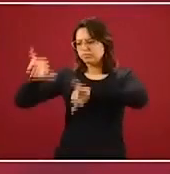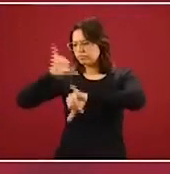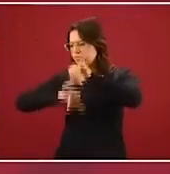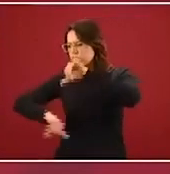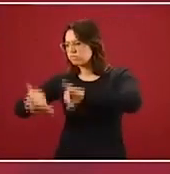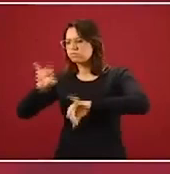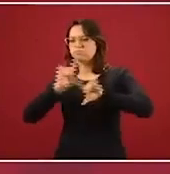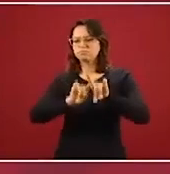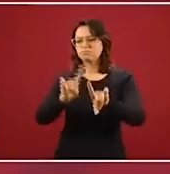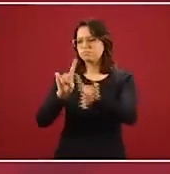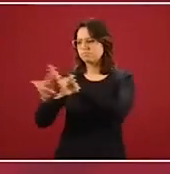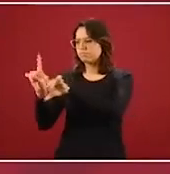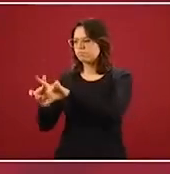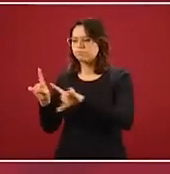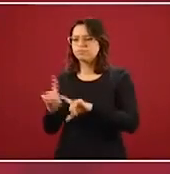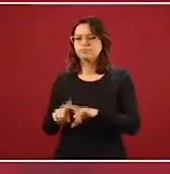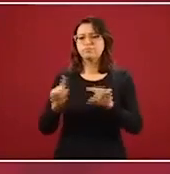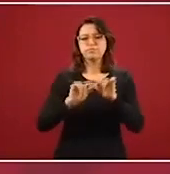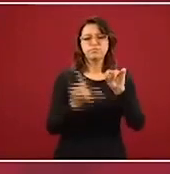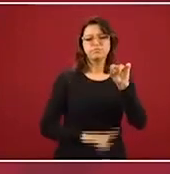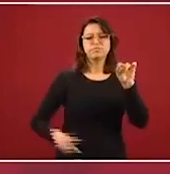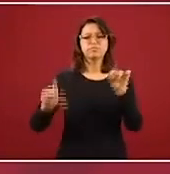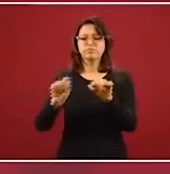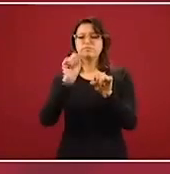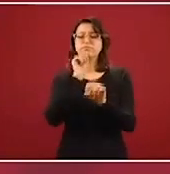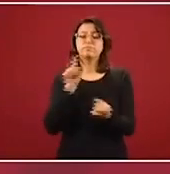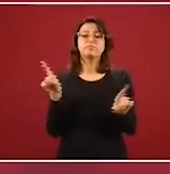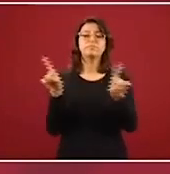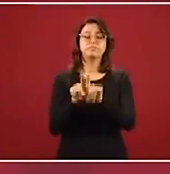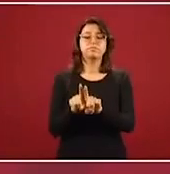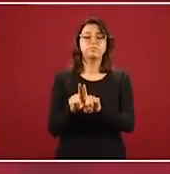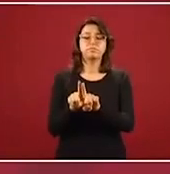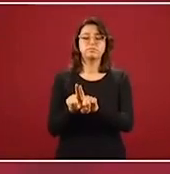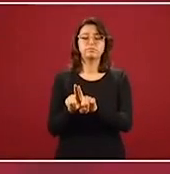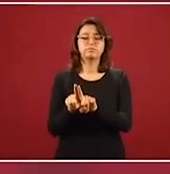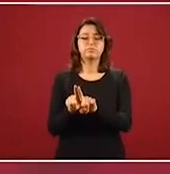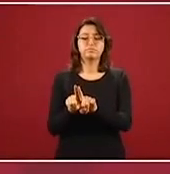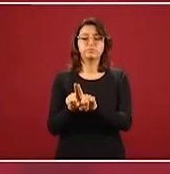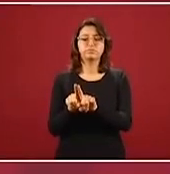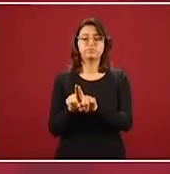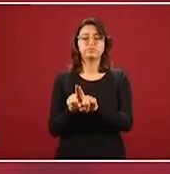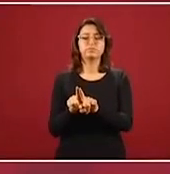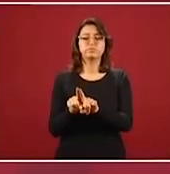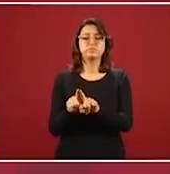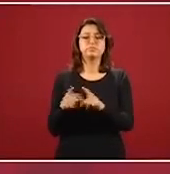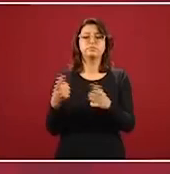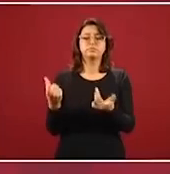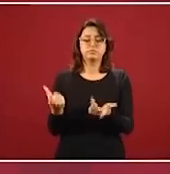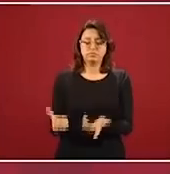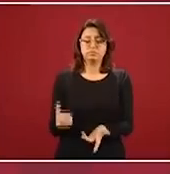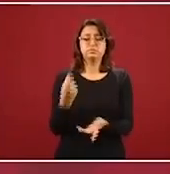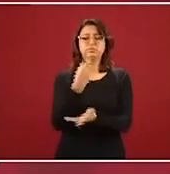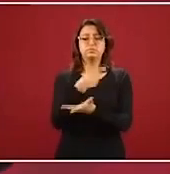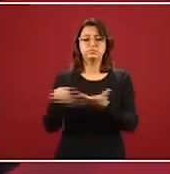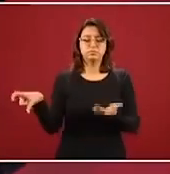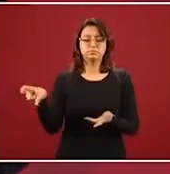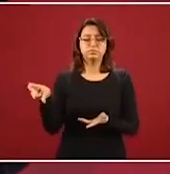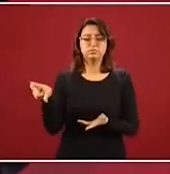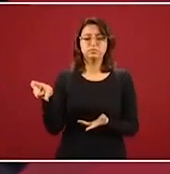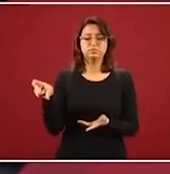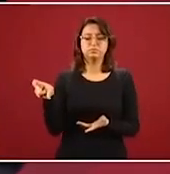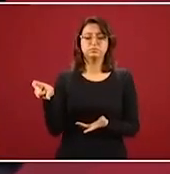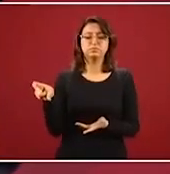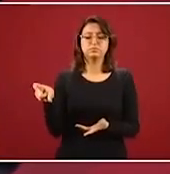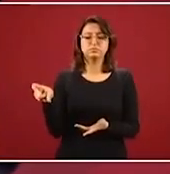laboratorios nacionales y también son compras